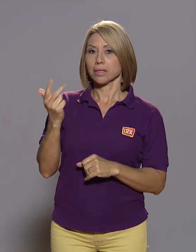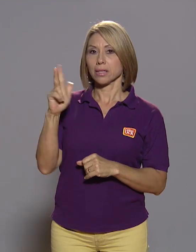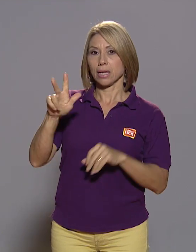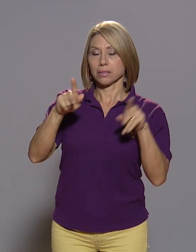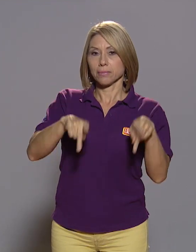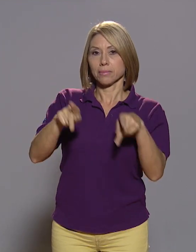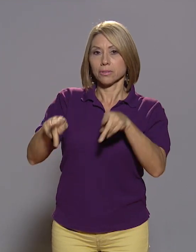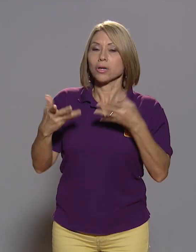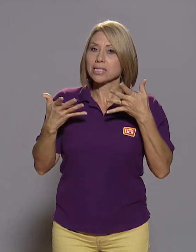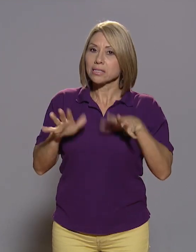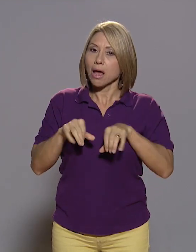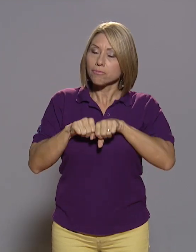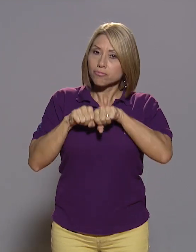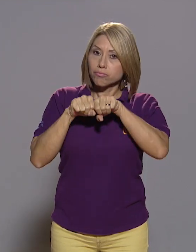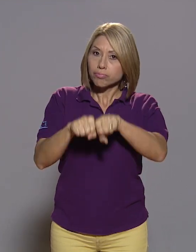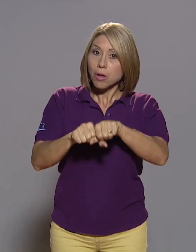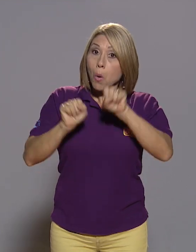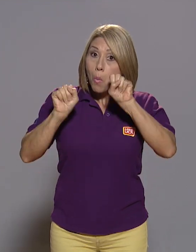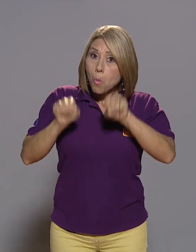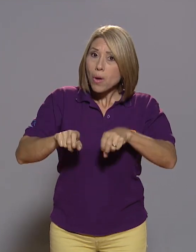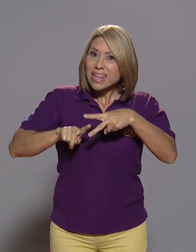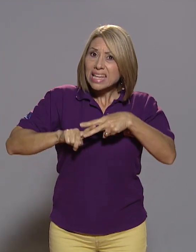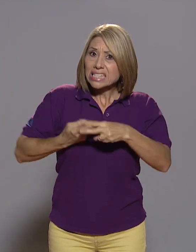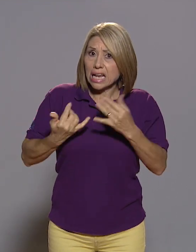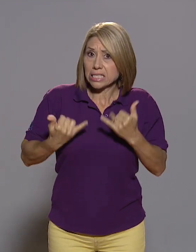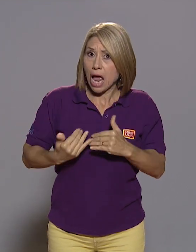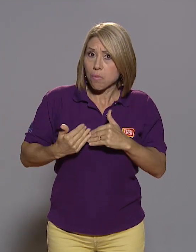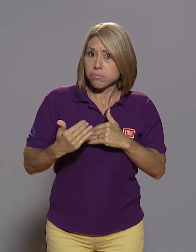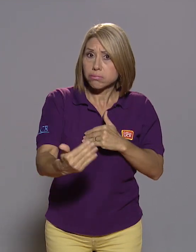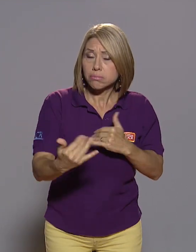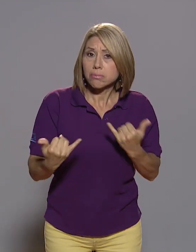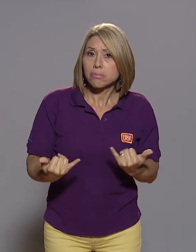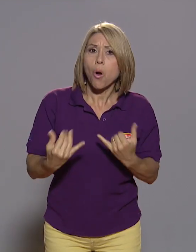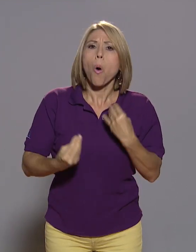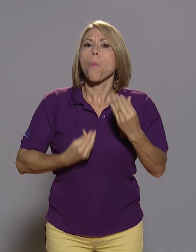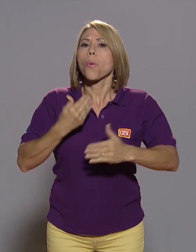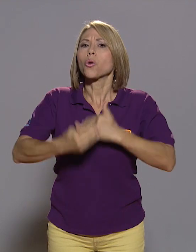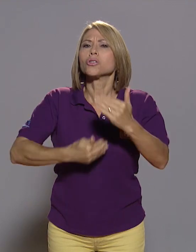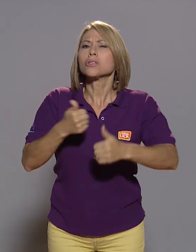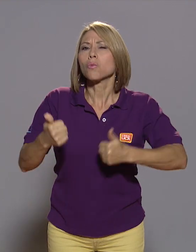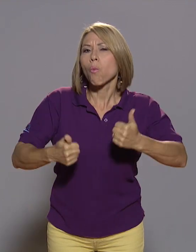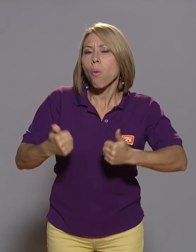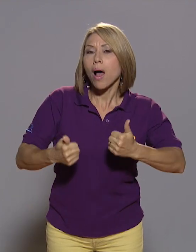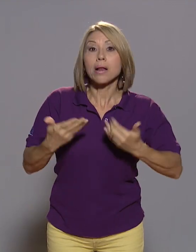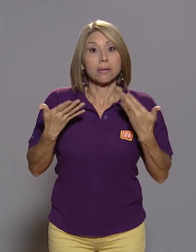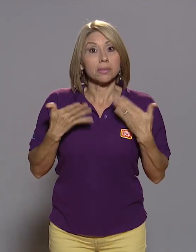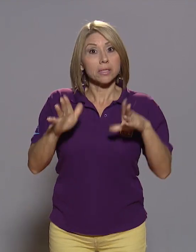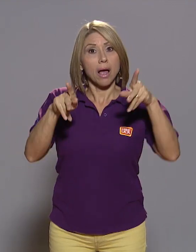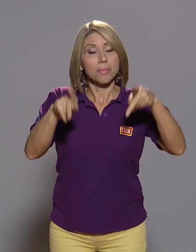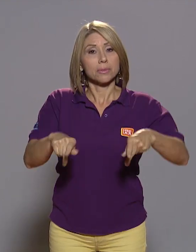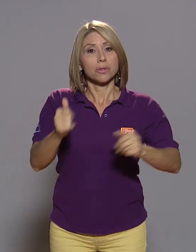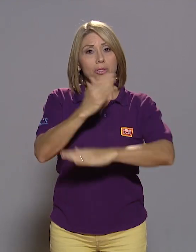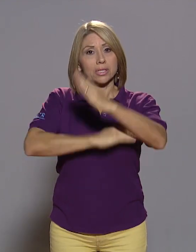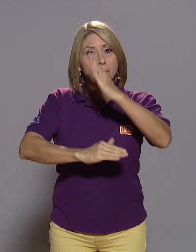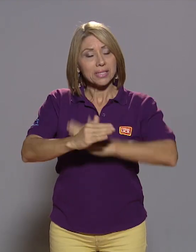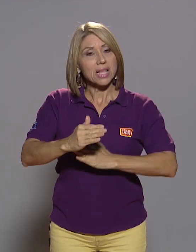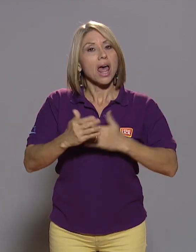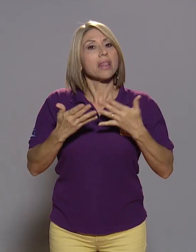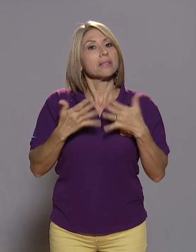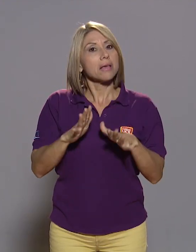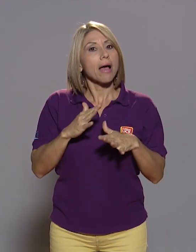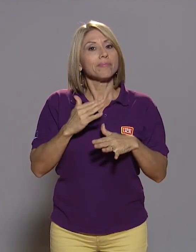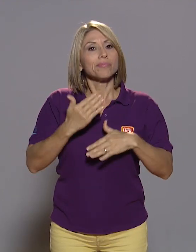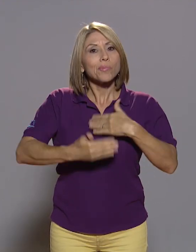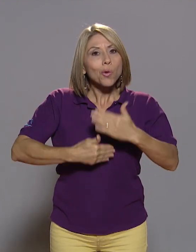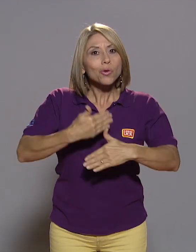graduaron. Pueden iniciar de manera inmediata, María Eugenia. ¿Cómo va a ser el proceso? Porque ya hay personas con discapacidad que hicieron